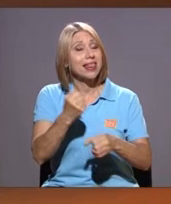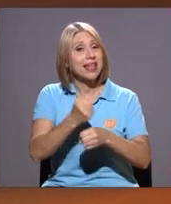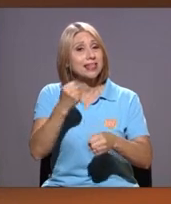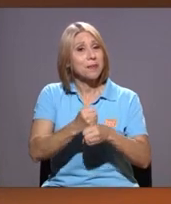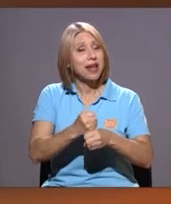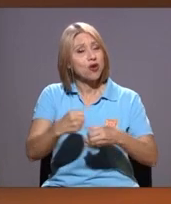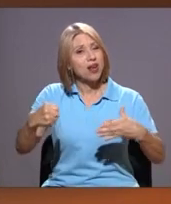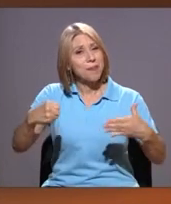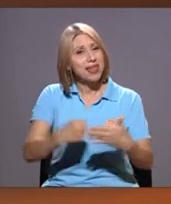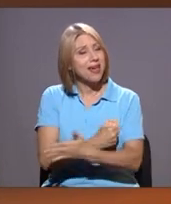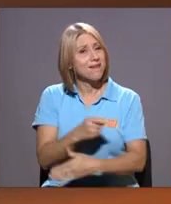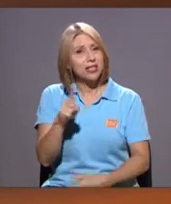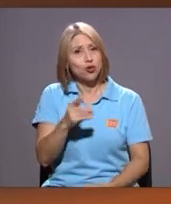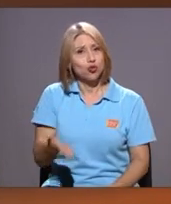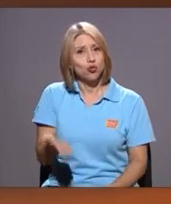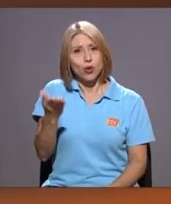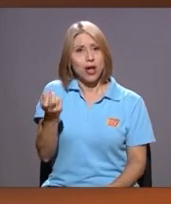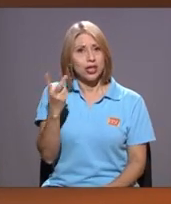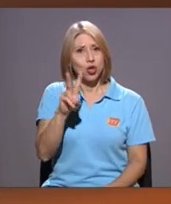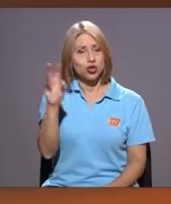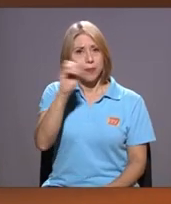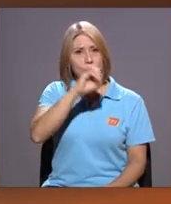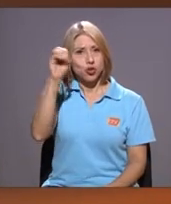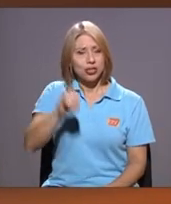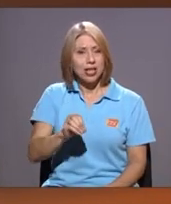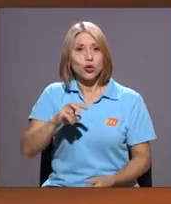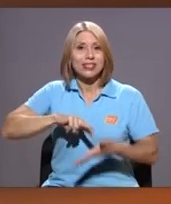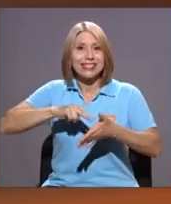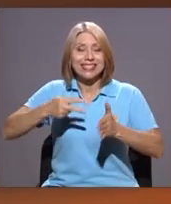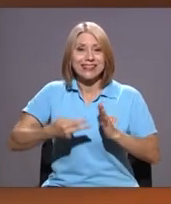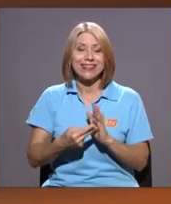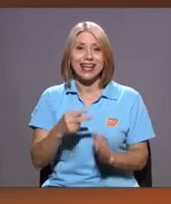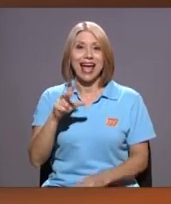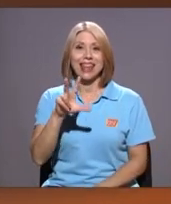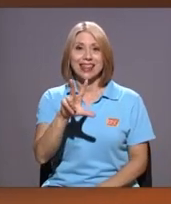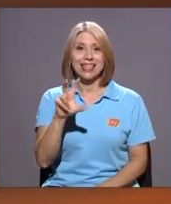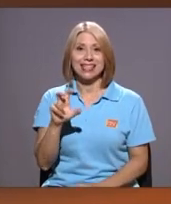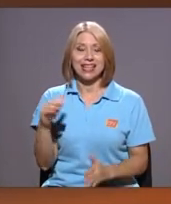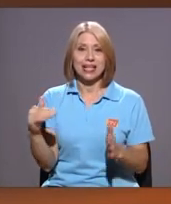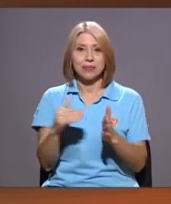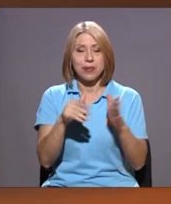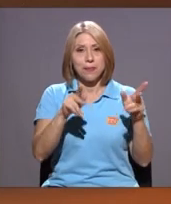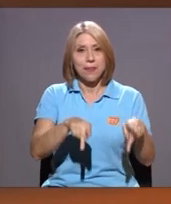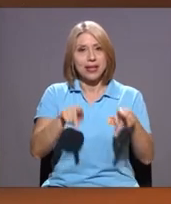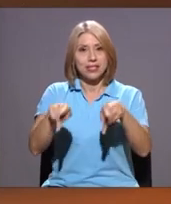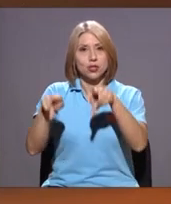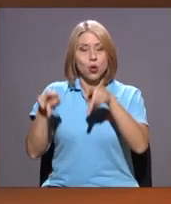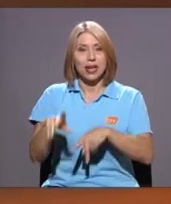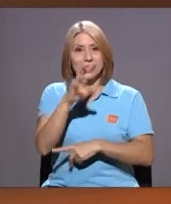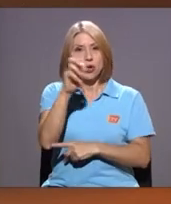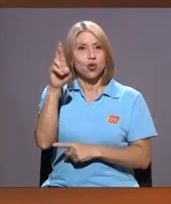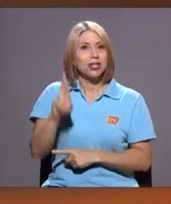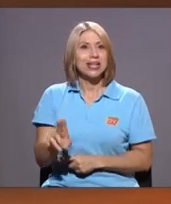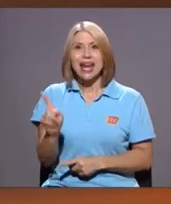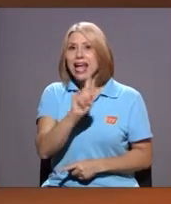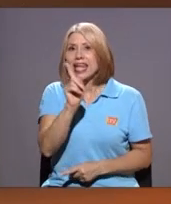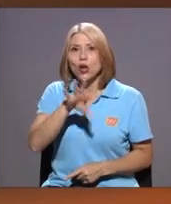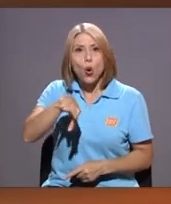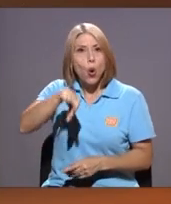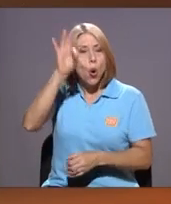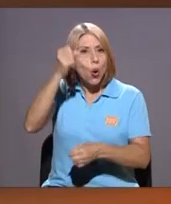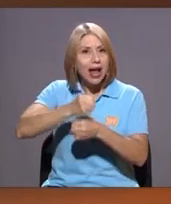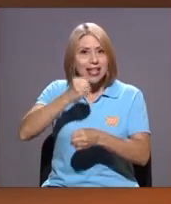al 12% son 300.000 personas en costa rica que no consiguen empleo